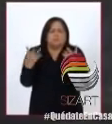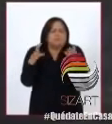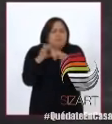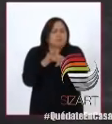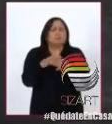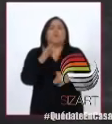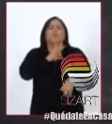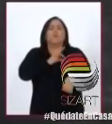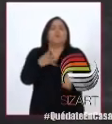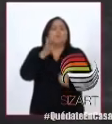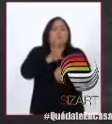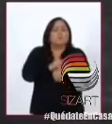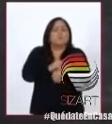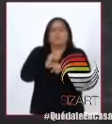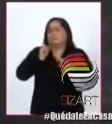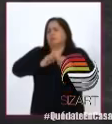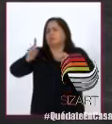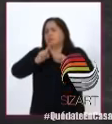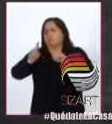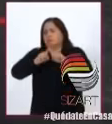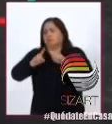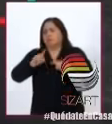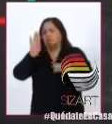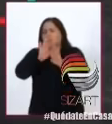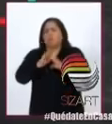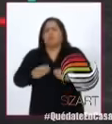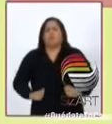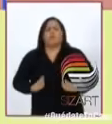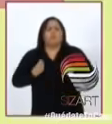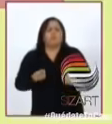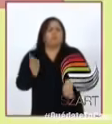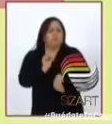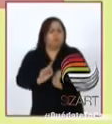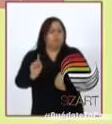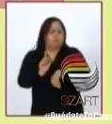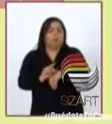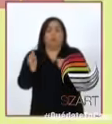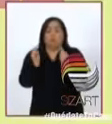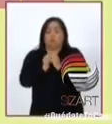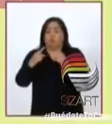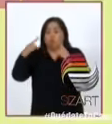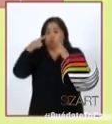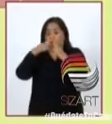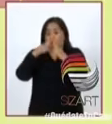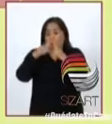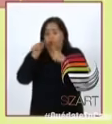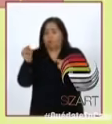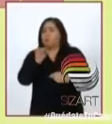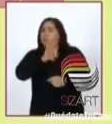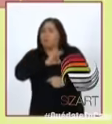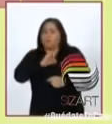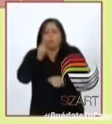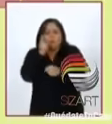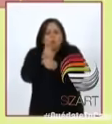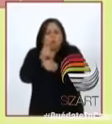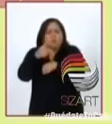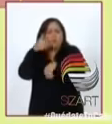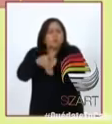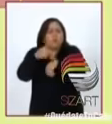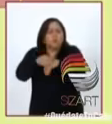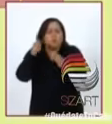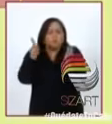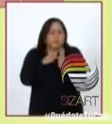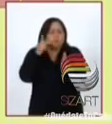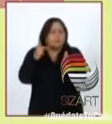y nos permite resolver diversas situaciones de la vida cotidiana. Con la división de fracciones, podemos determinar el número de